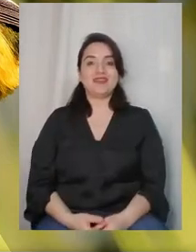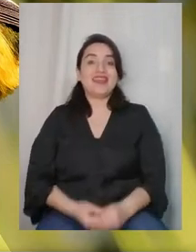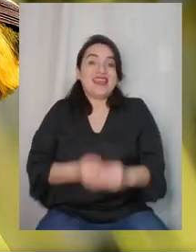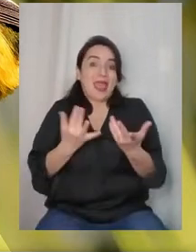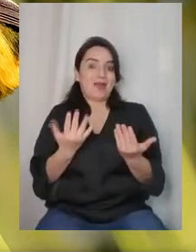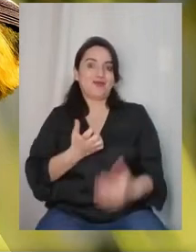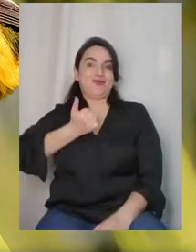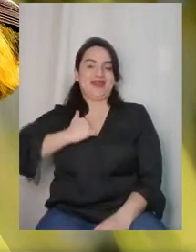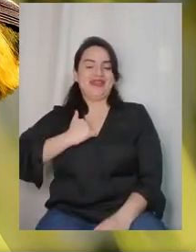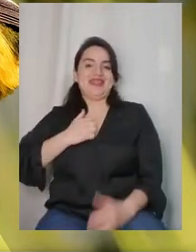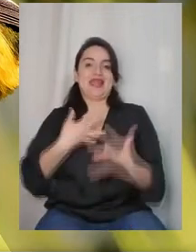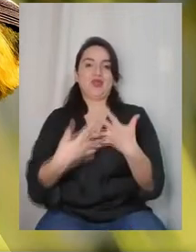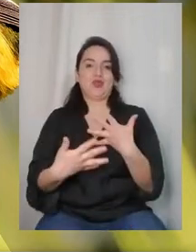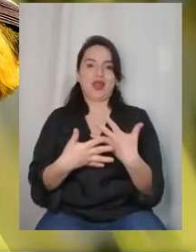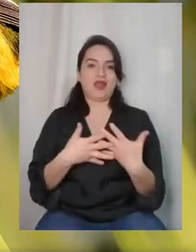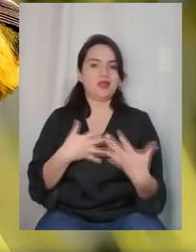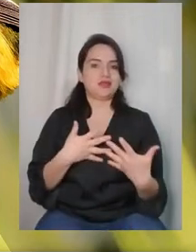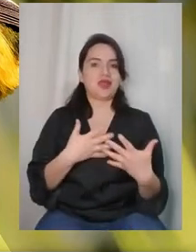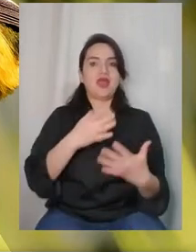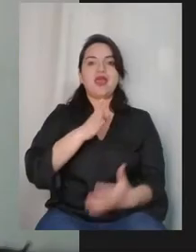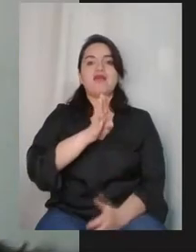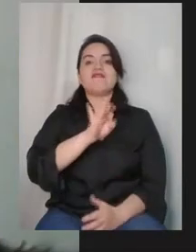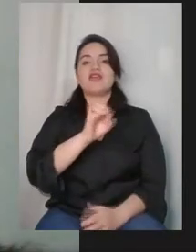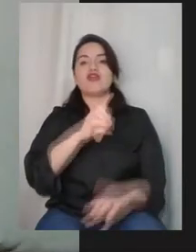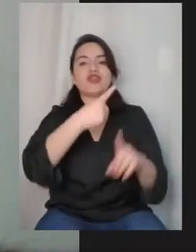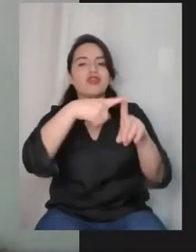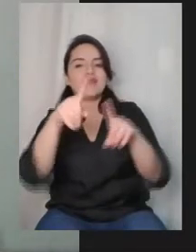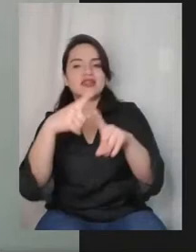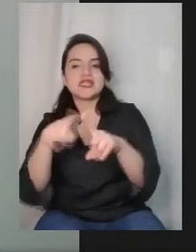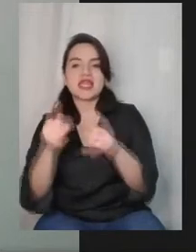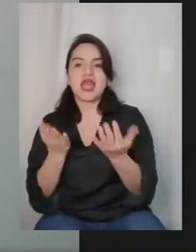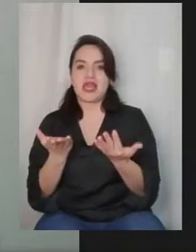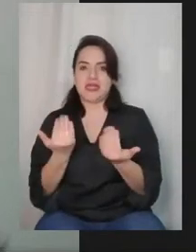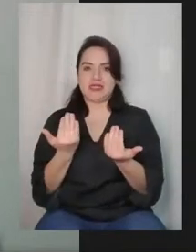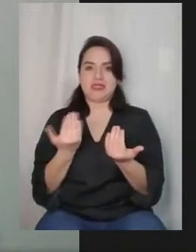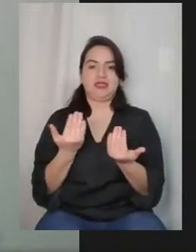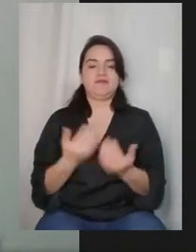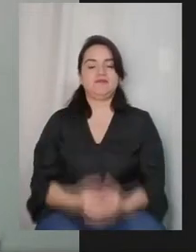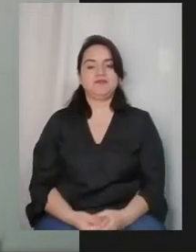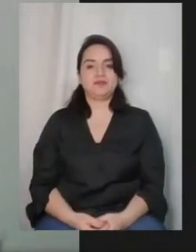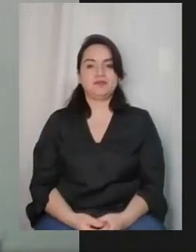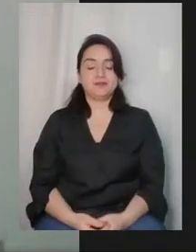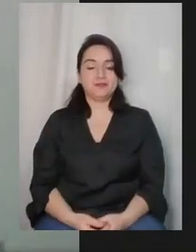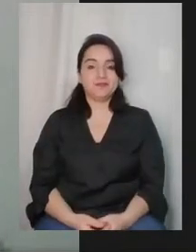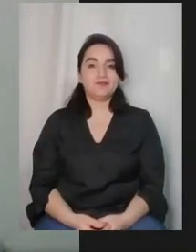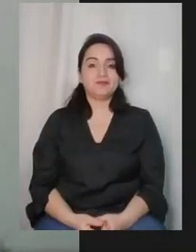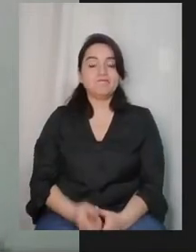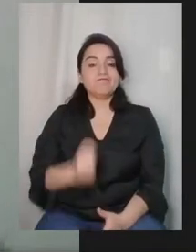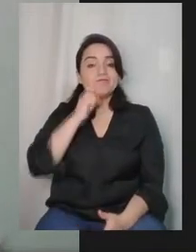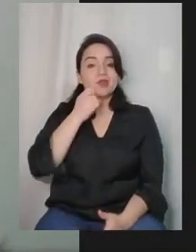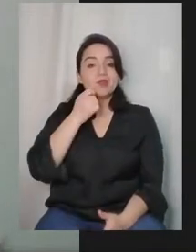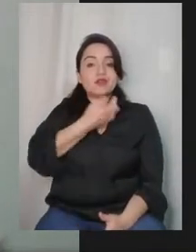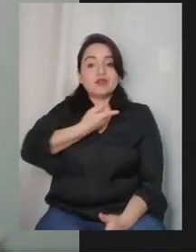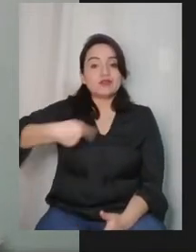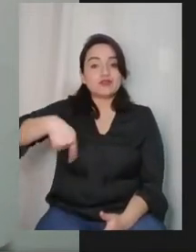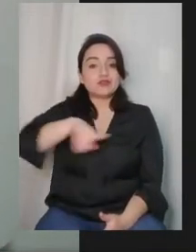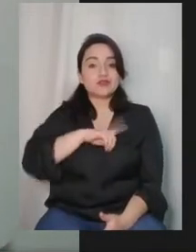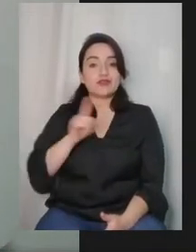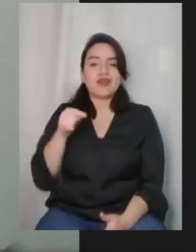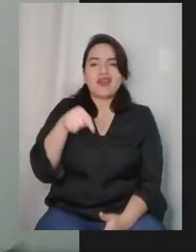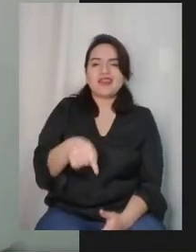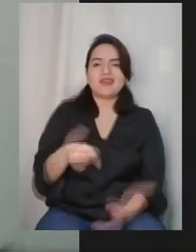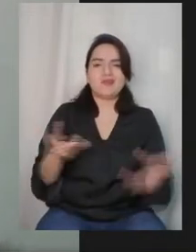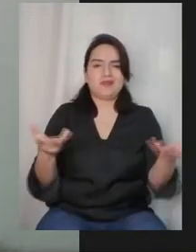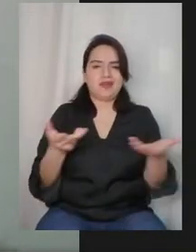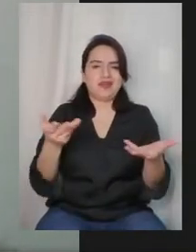y su biodiversidad necesitan. Básicamente, nosotros venimos acá a partir con un